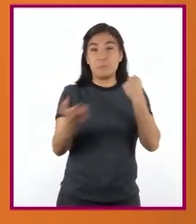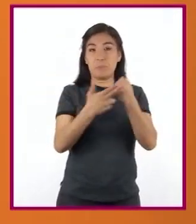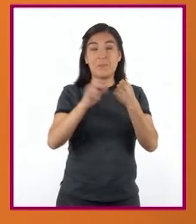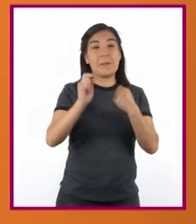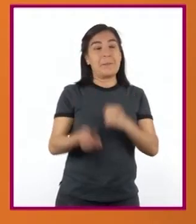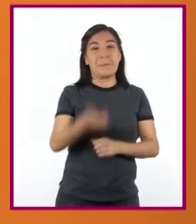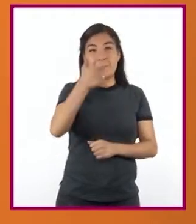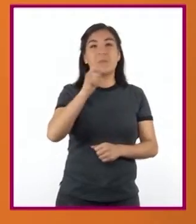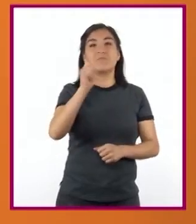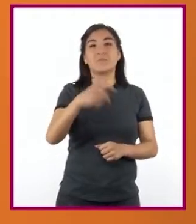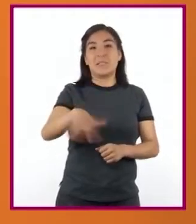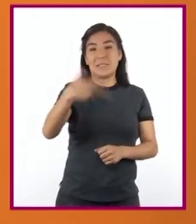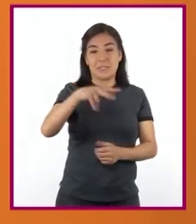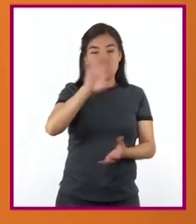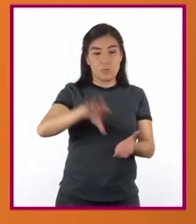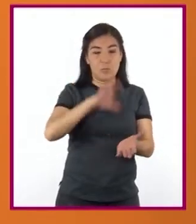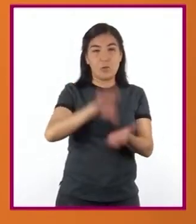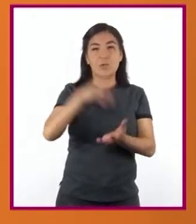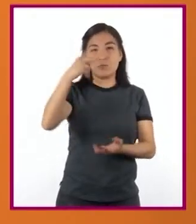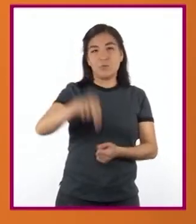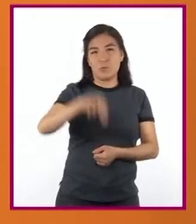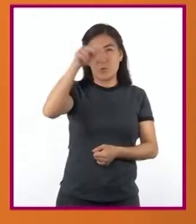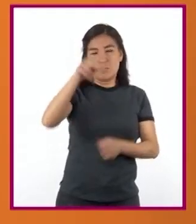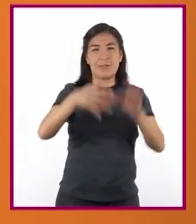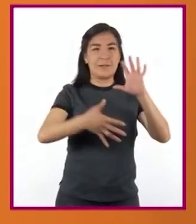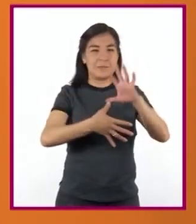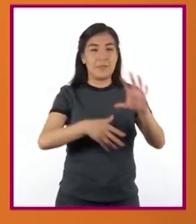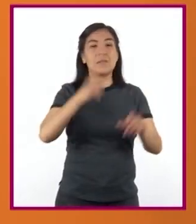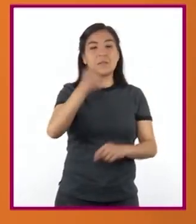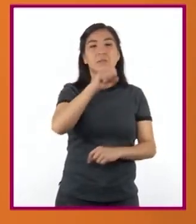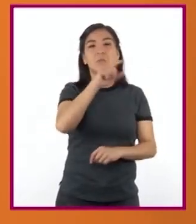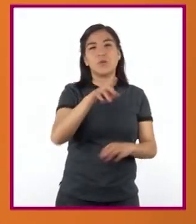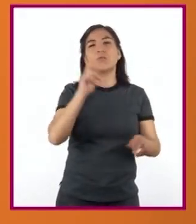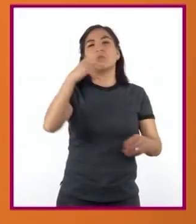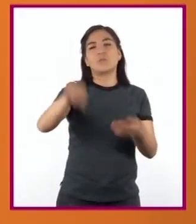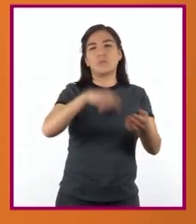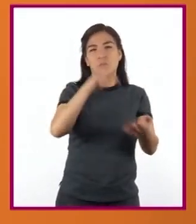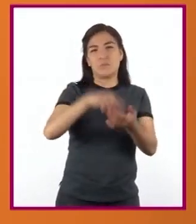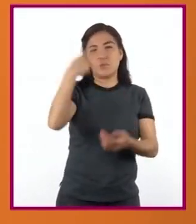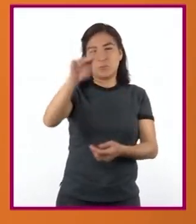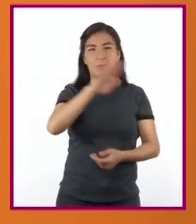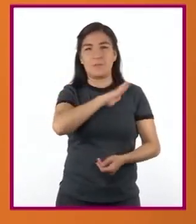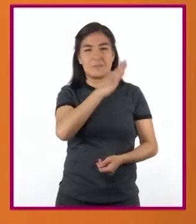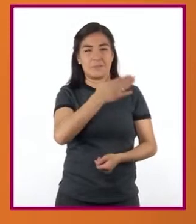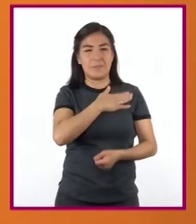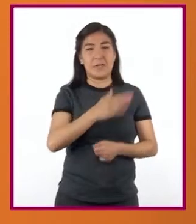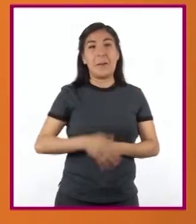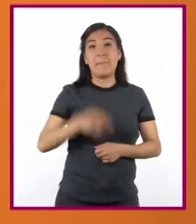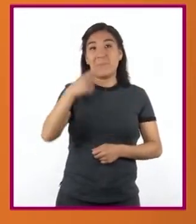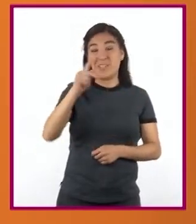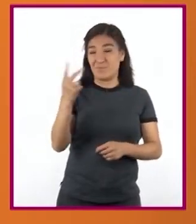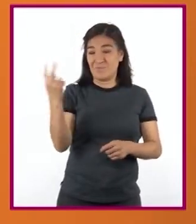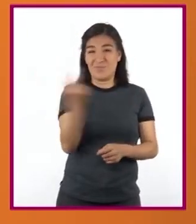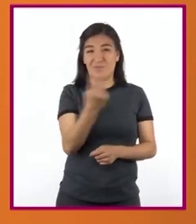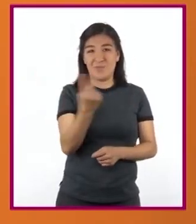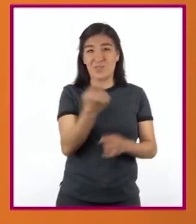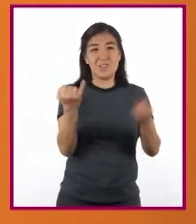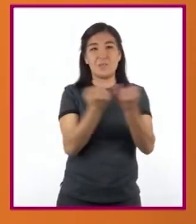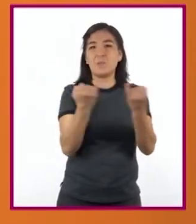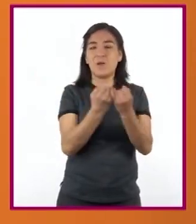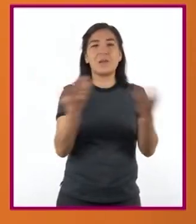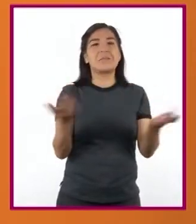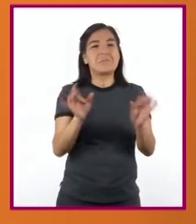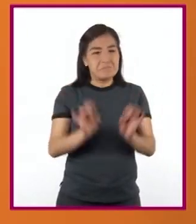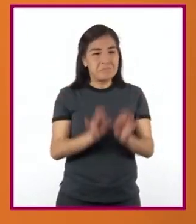colonias de Norteamérica y posteriormente en las posesiones españolas. Pero ambos casos tuvieron sus